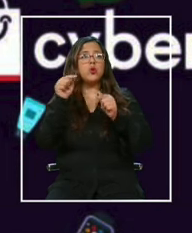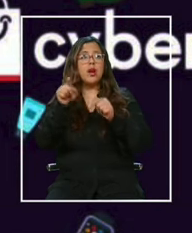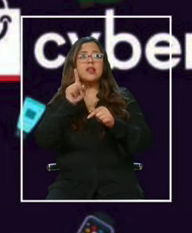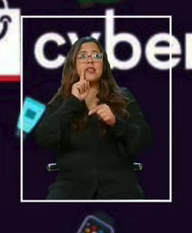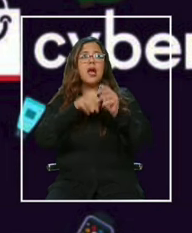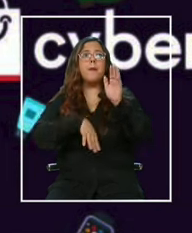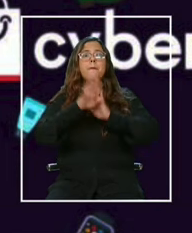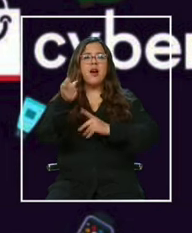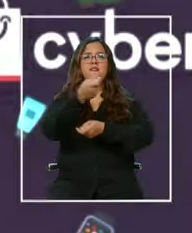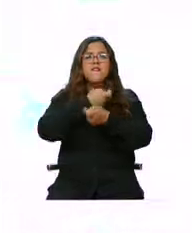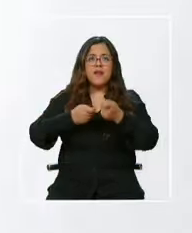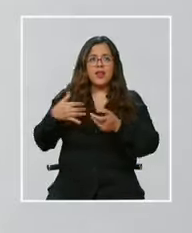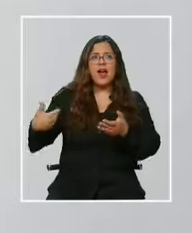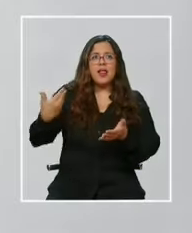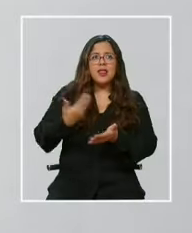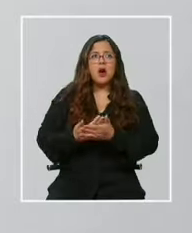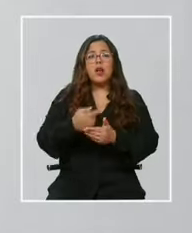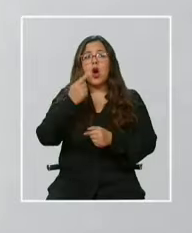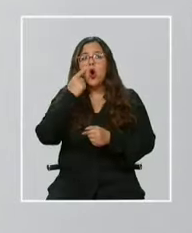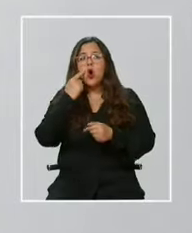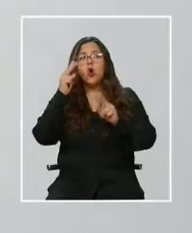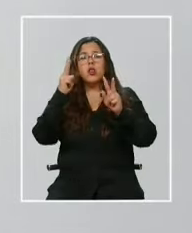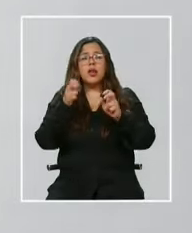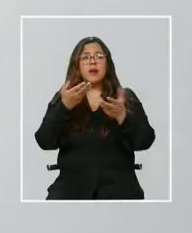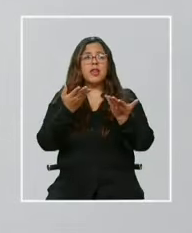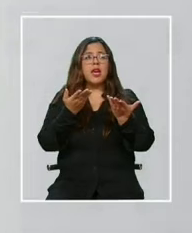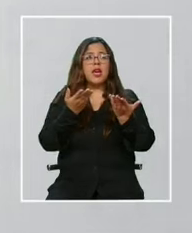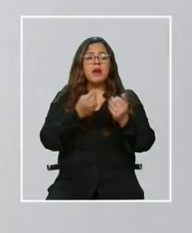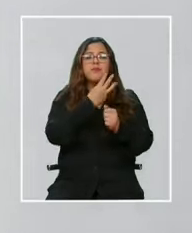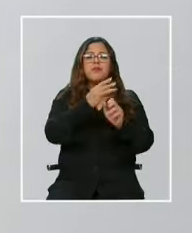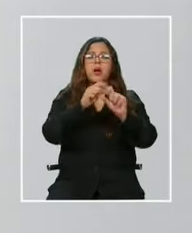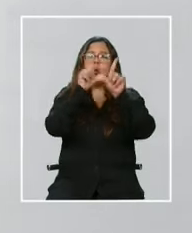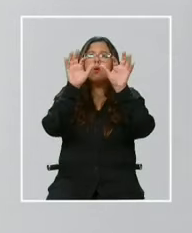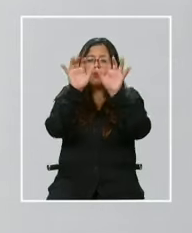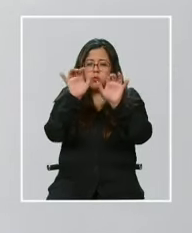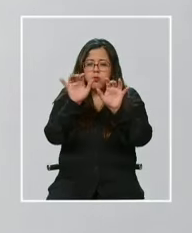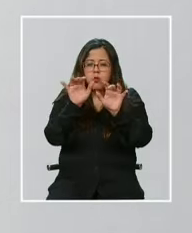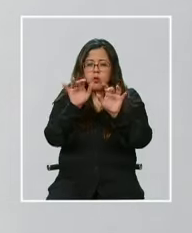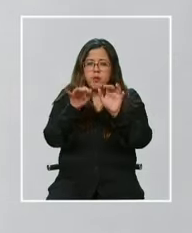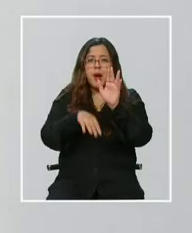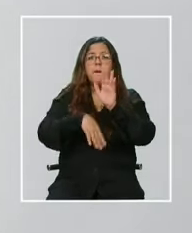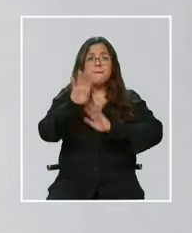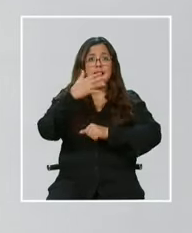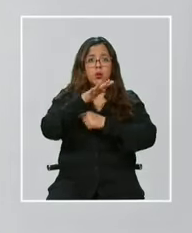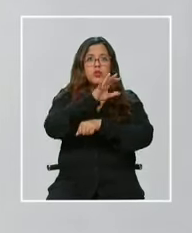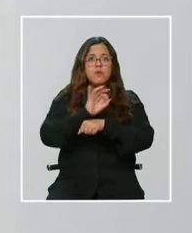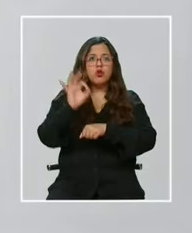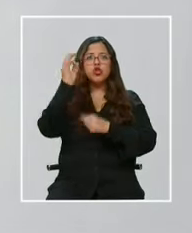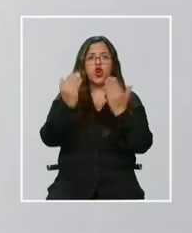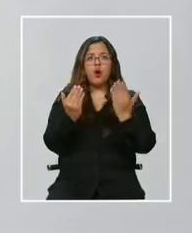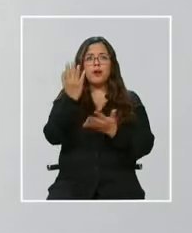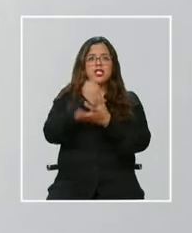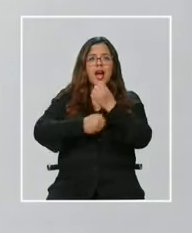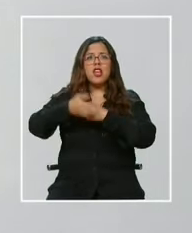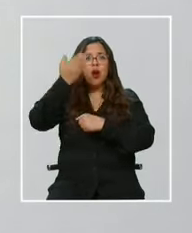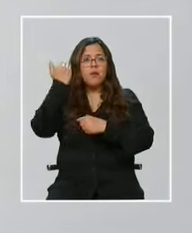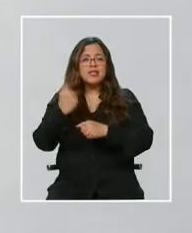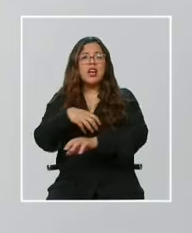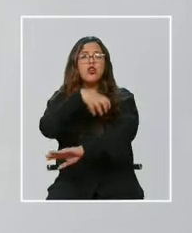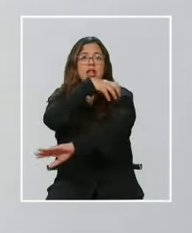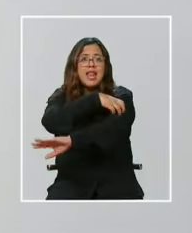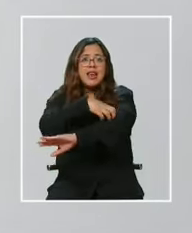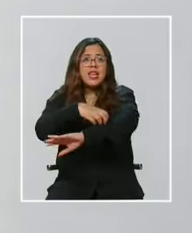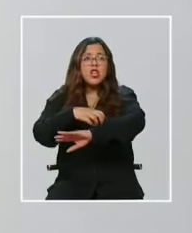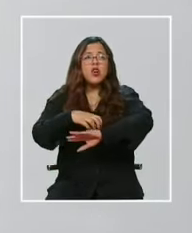tenía más ventas hasta ahora. La cantidad de visitas al sitio también ha aumentado un 15% respecto al año pasado. Las regiones